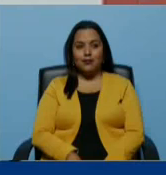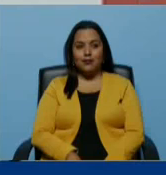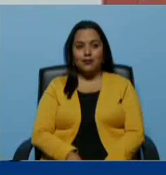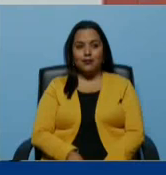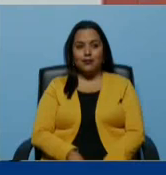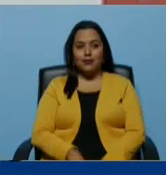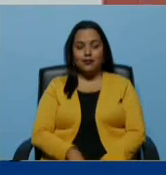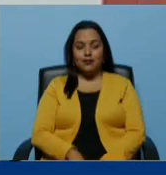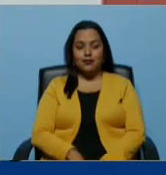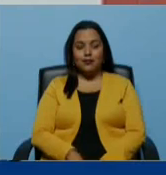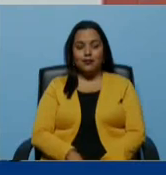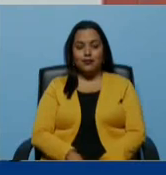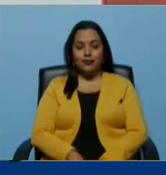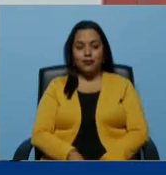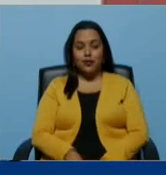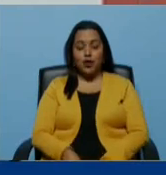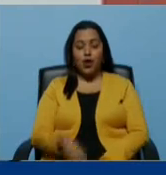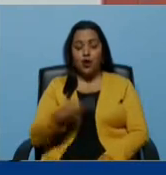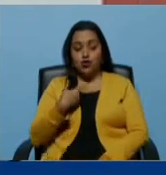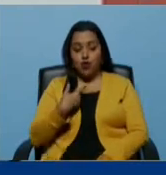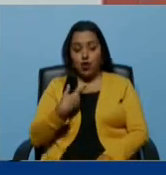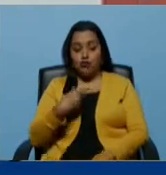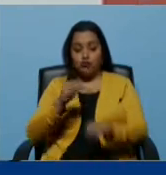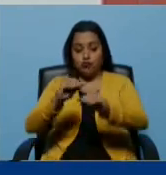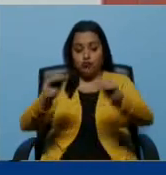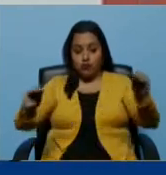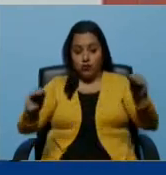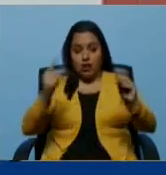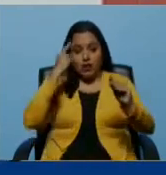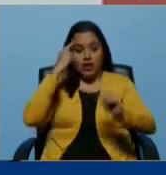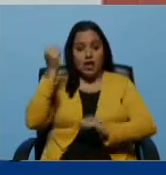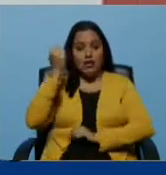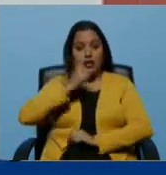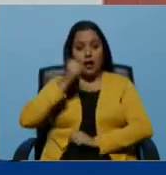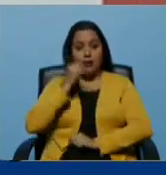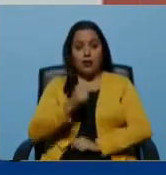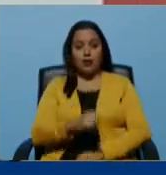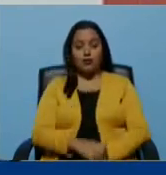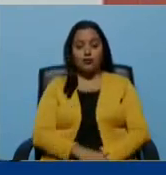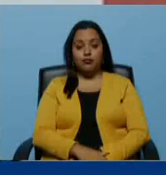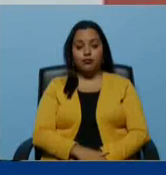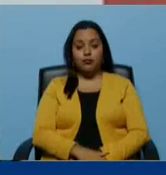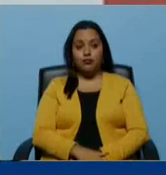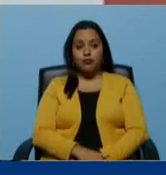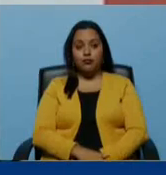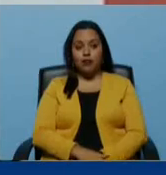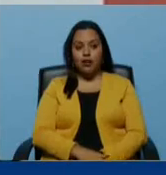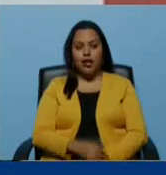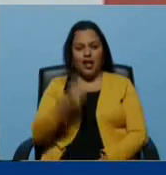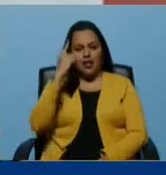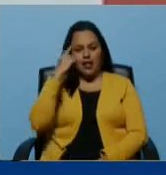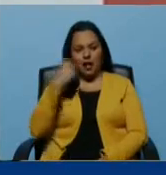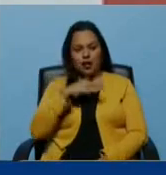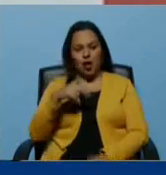Yo convoqué el sábado, el día en que le metimos la triple